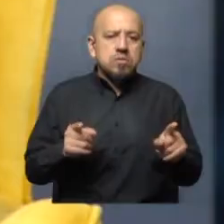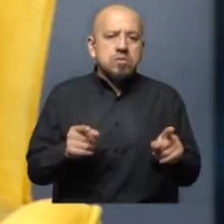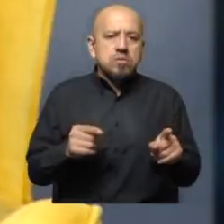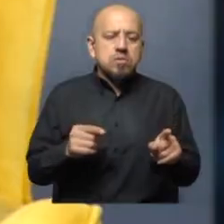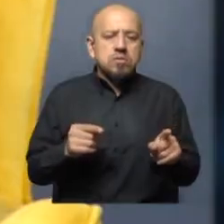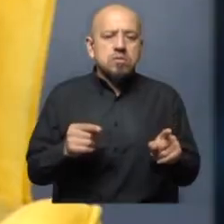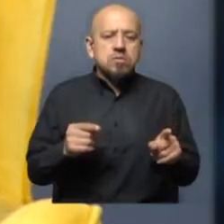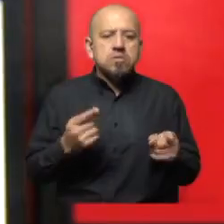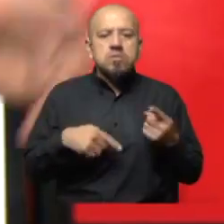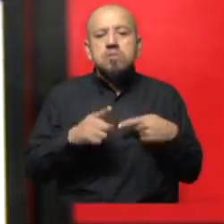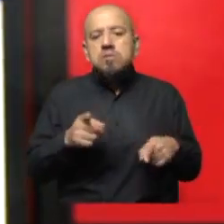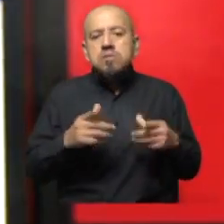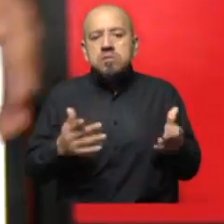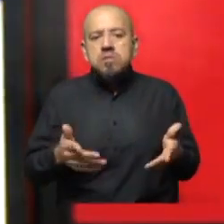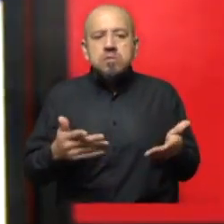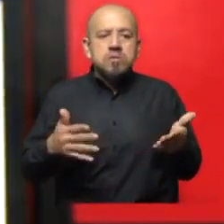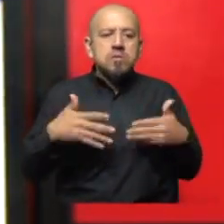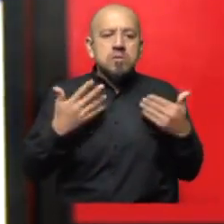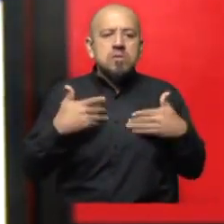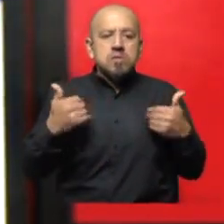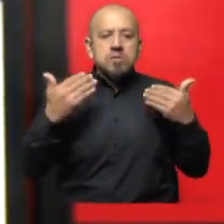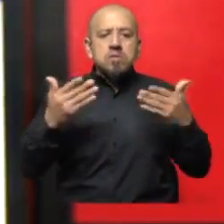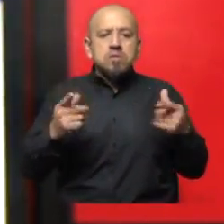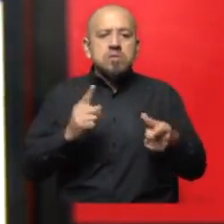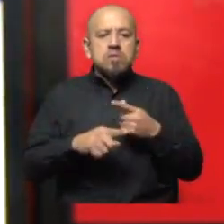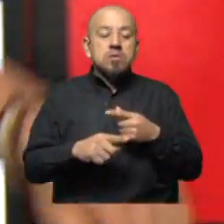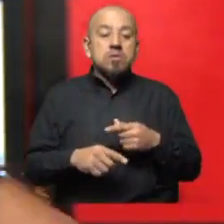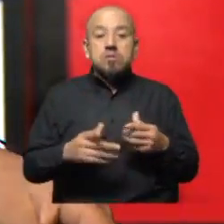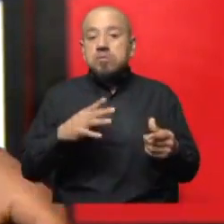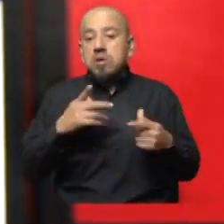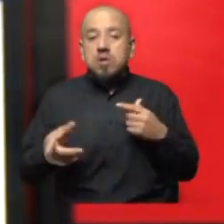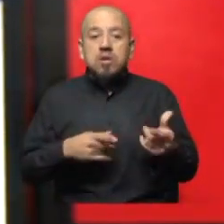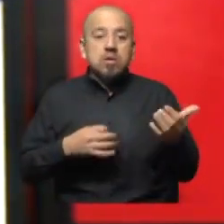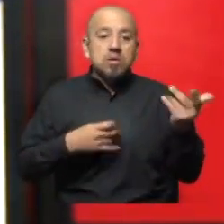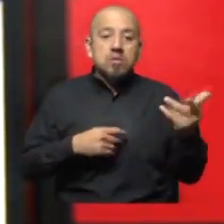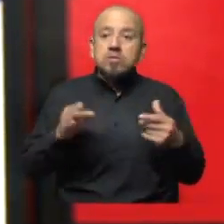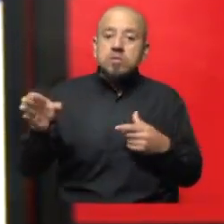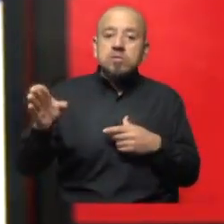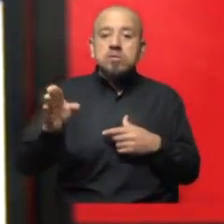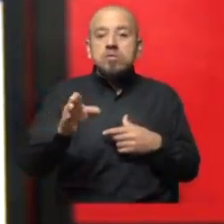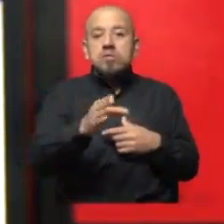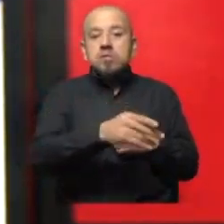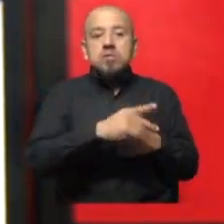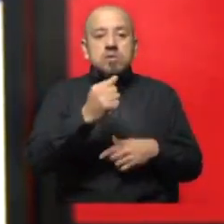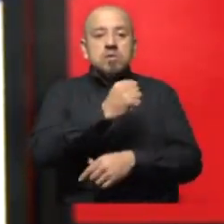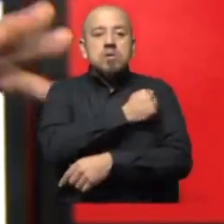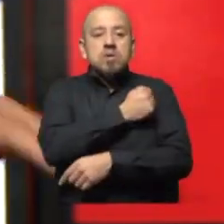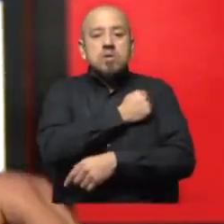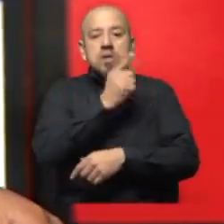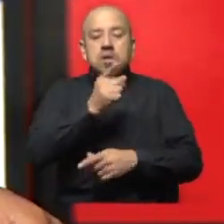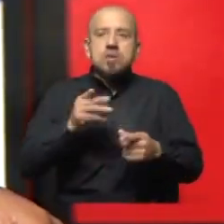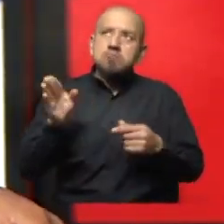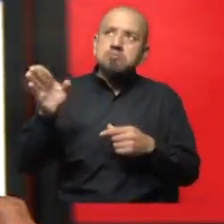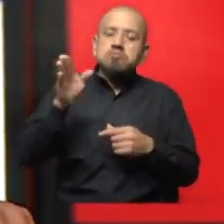me estaba contando divertirme y fue como viene una ola sigue hay que tocar y tocar para caer hoy de acá para artigas de artía una